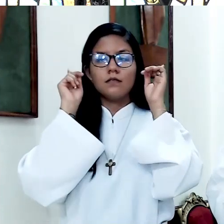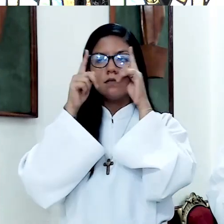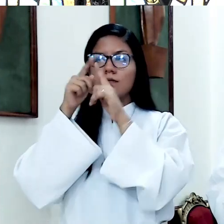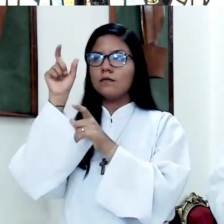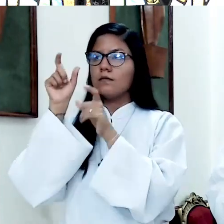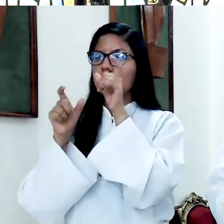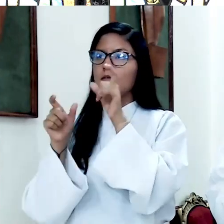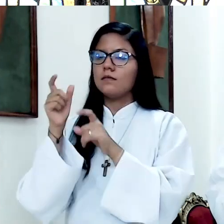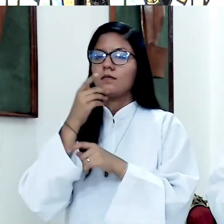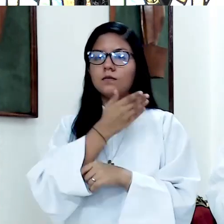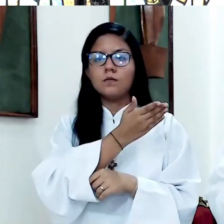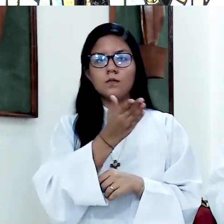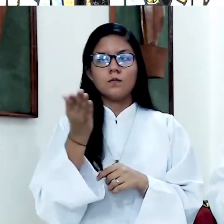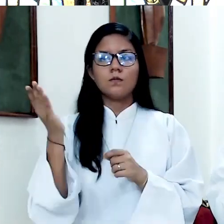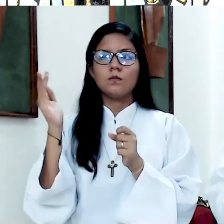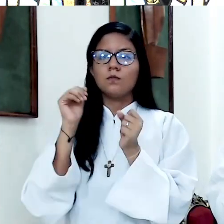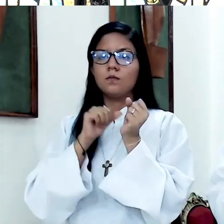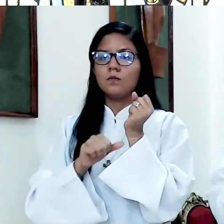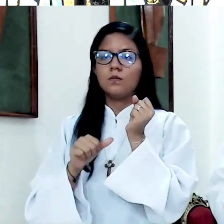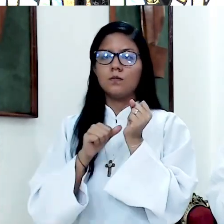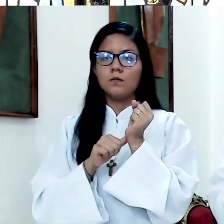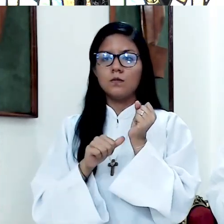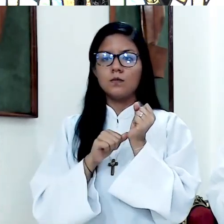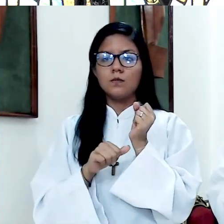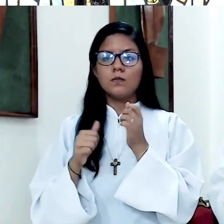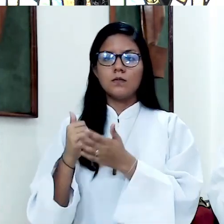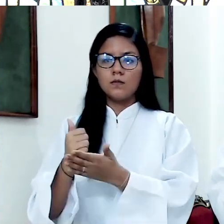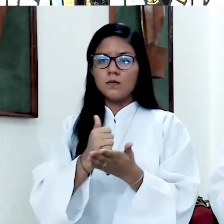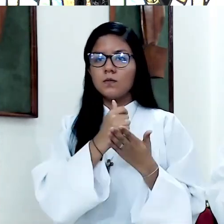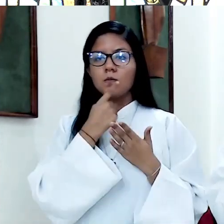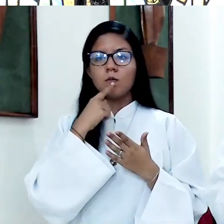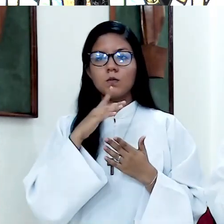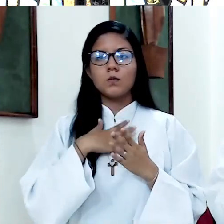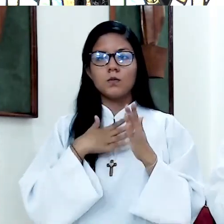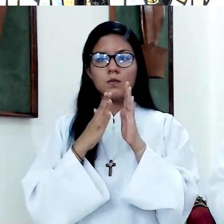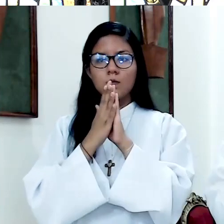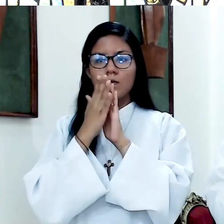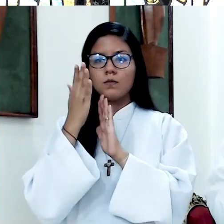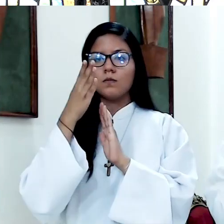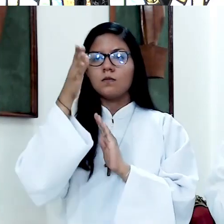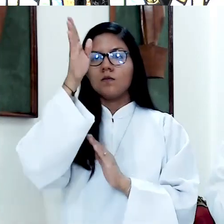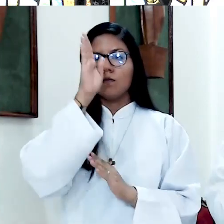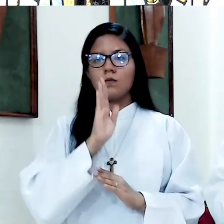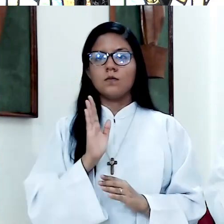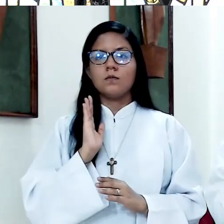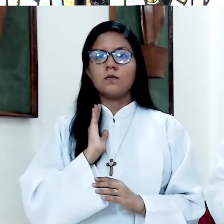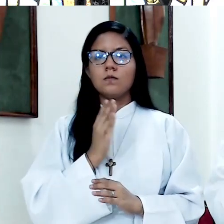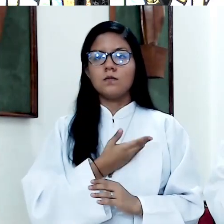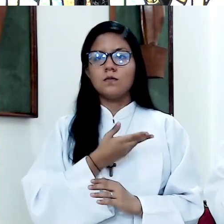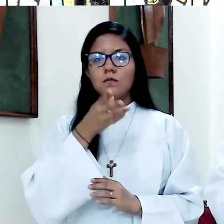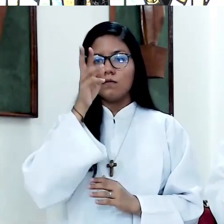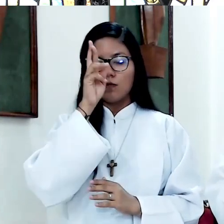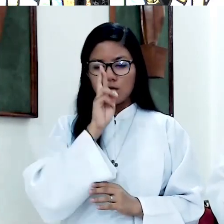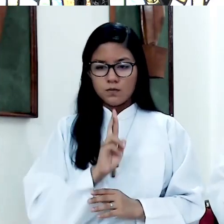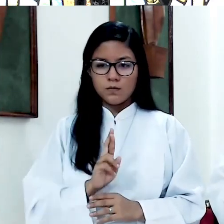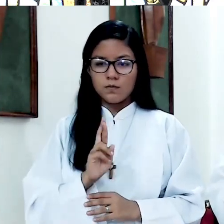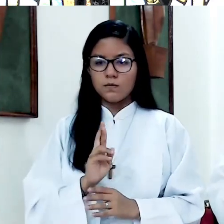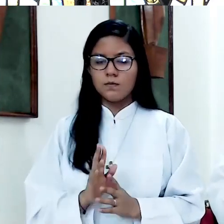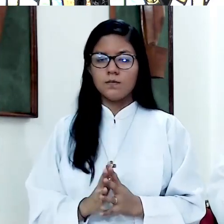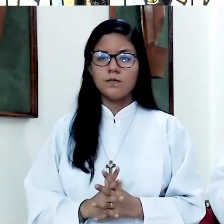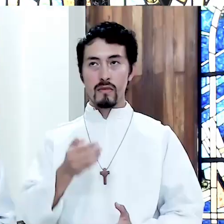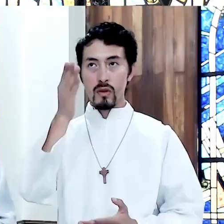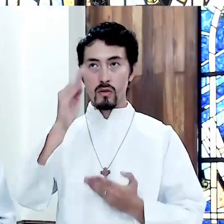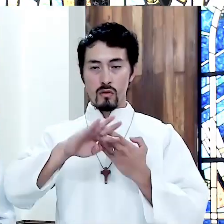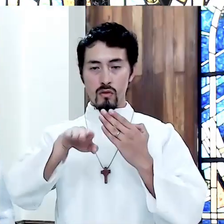santos, y a ustedes, hermanos, que intercedan por mí ante Dios nuestro Señor.